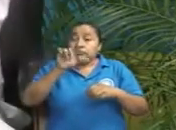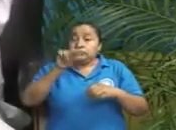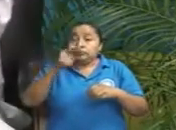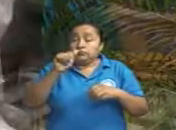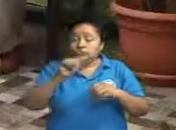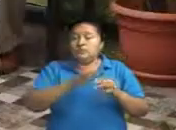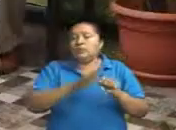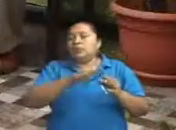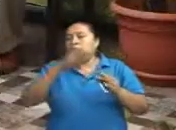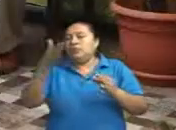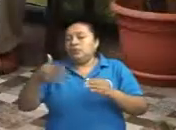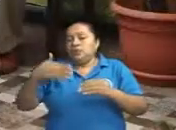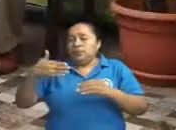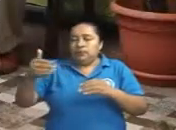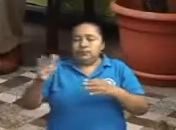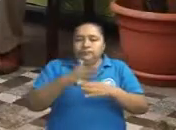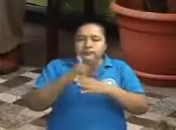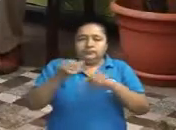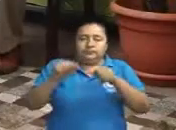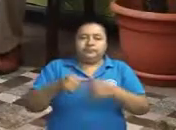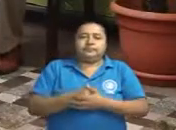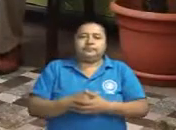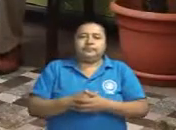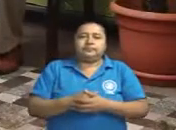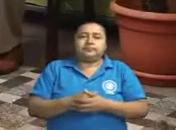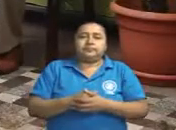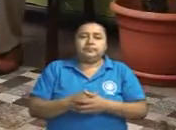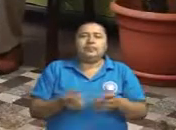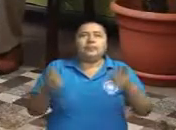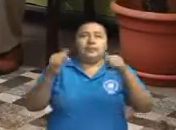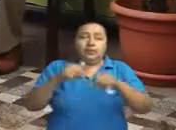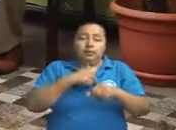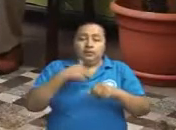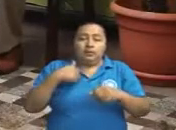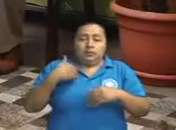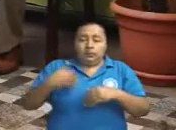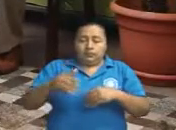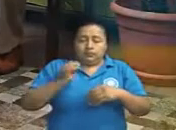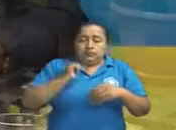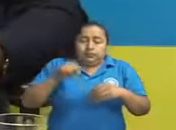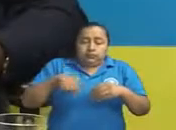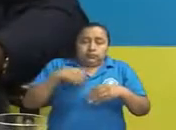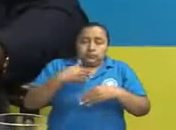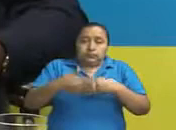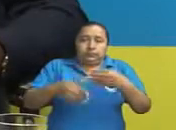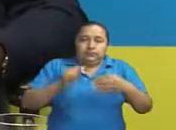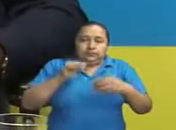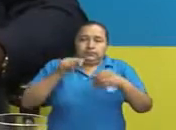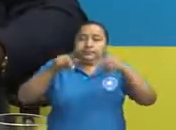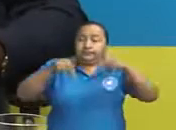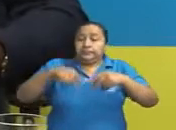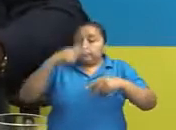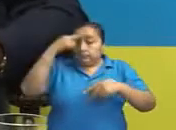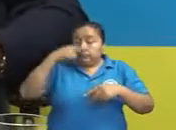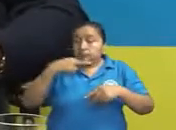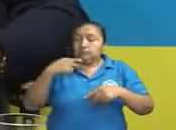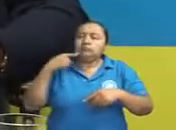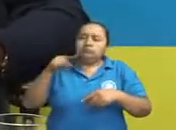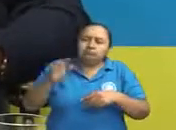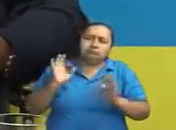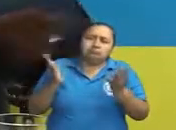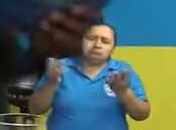un protocolo muy diferente. Ya. Ahora, ¿qué se hace una vez que ya la persona está detectada que tiene cáncer de